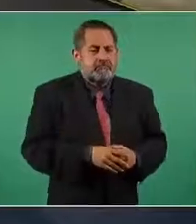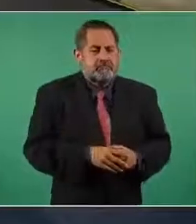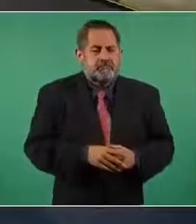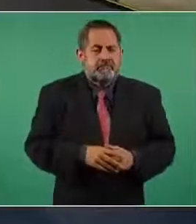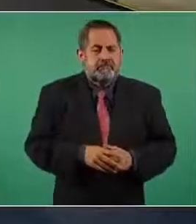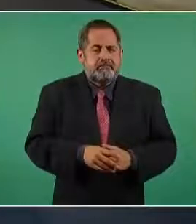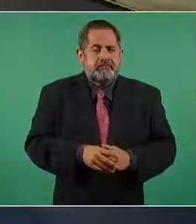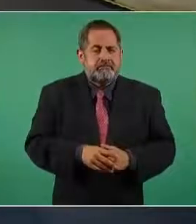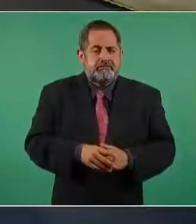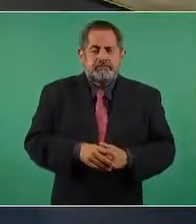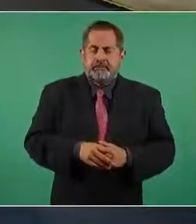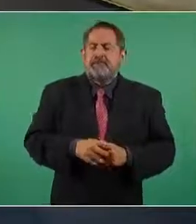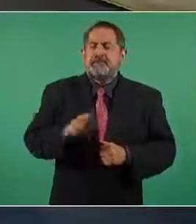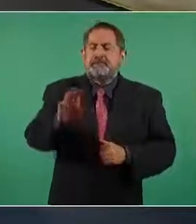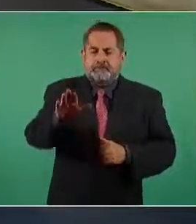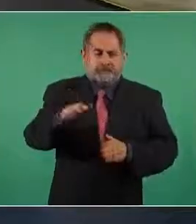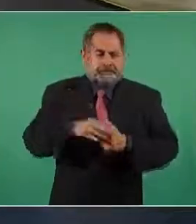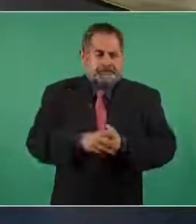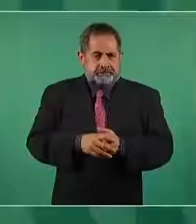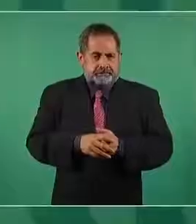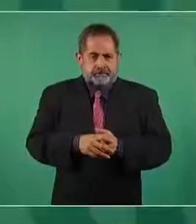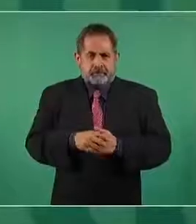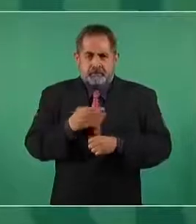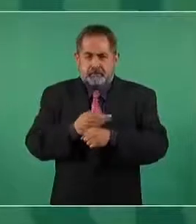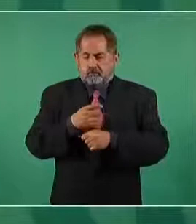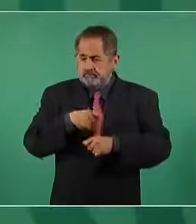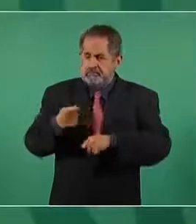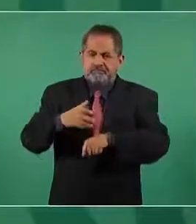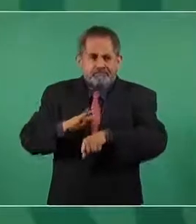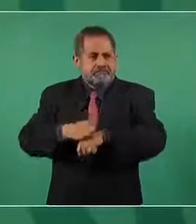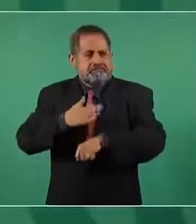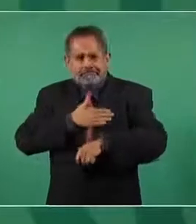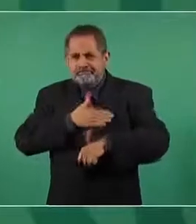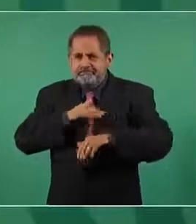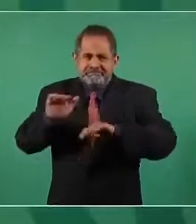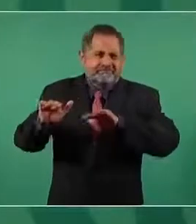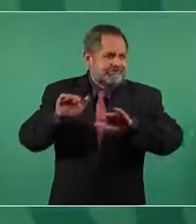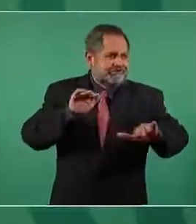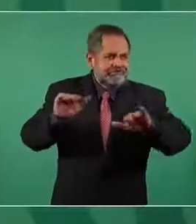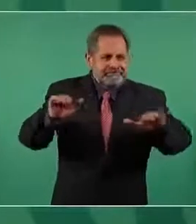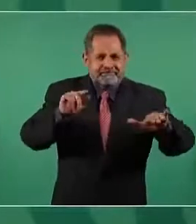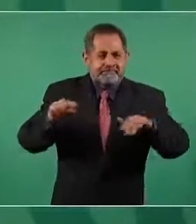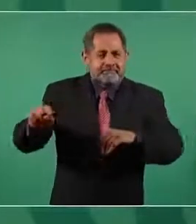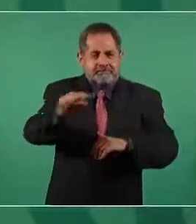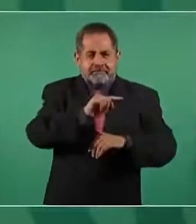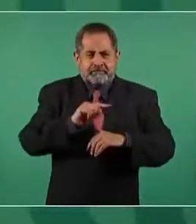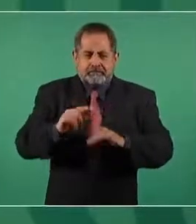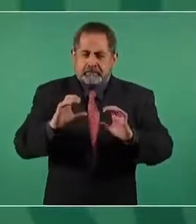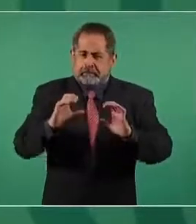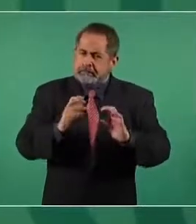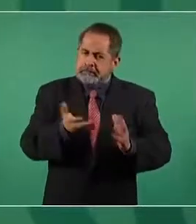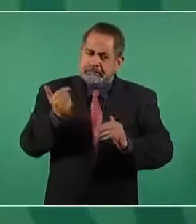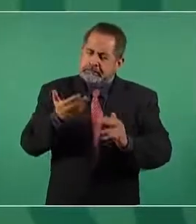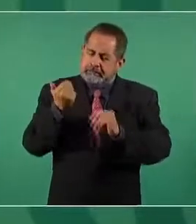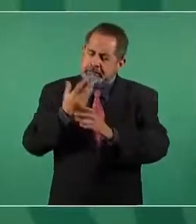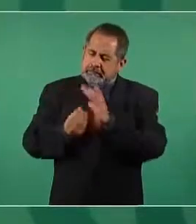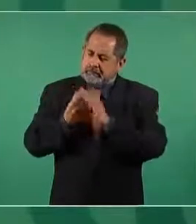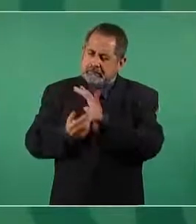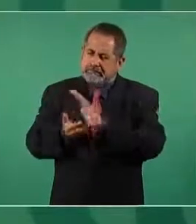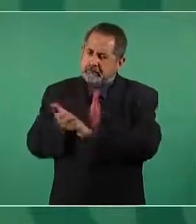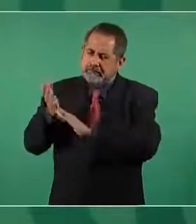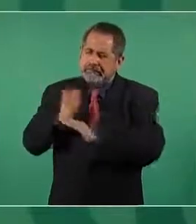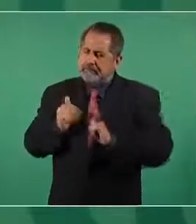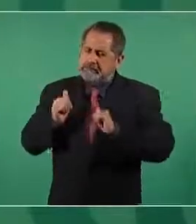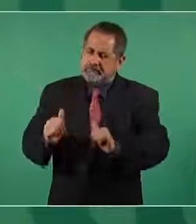bueno, estamos haciendo llamados para que la gente se proteja. Han